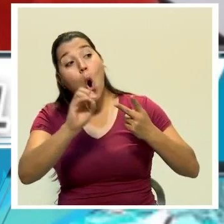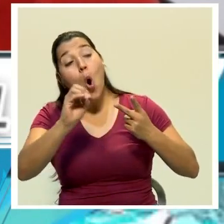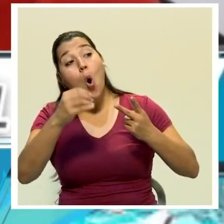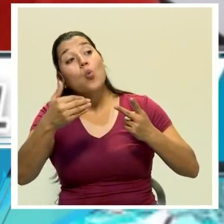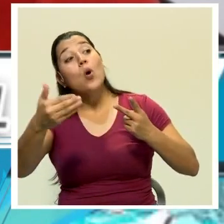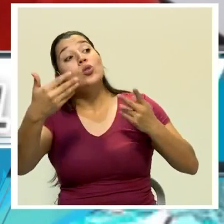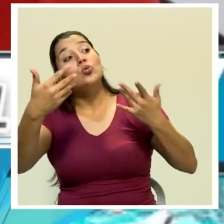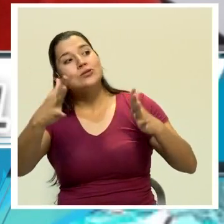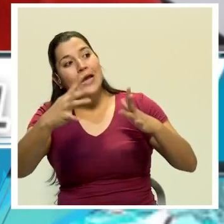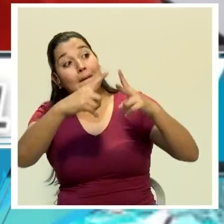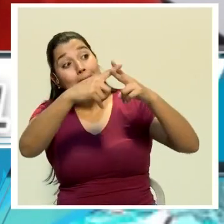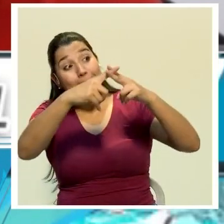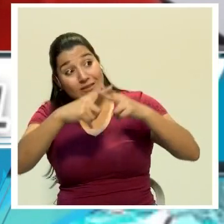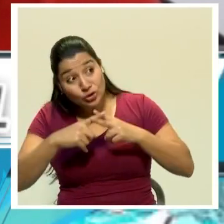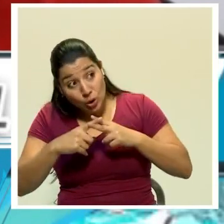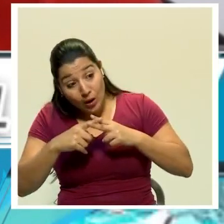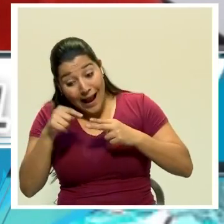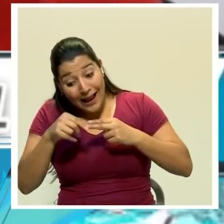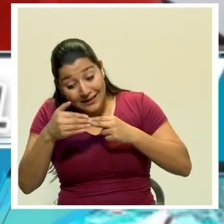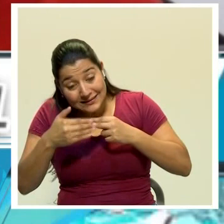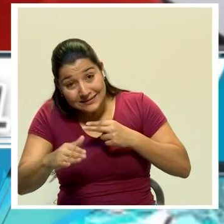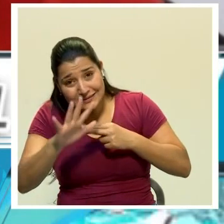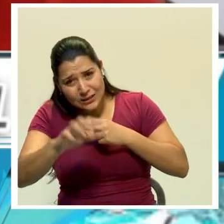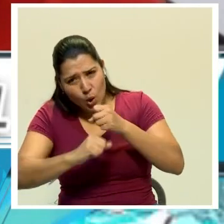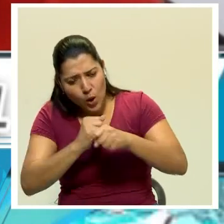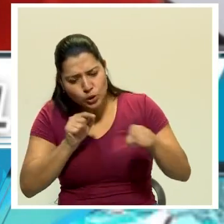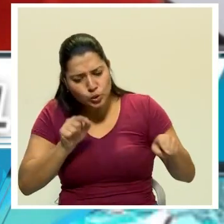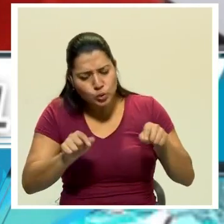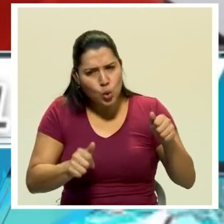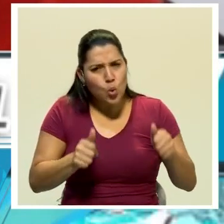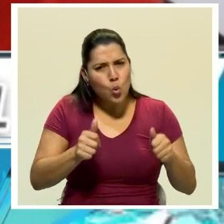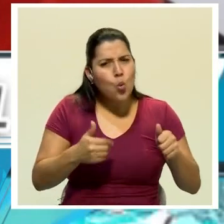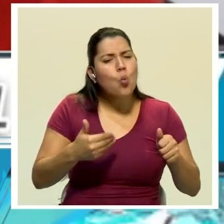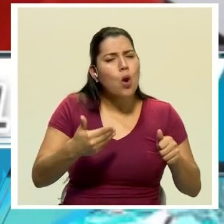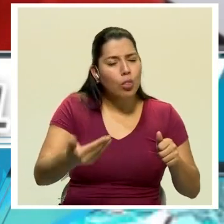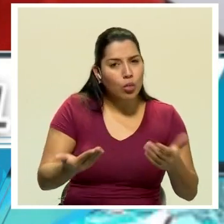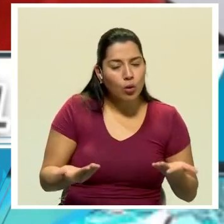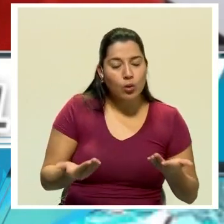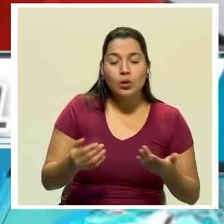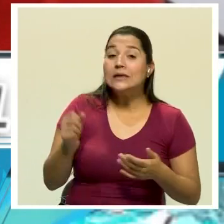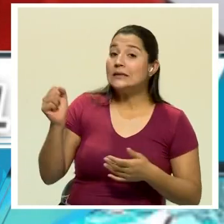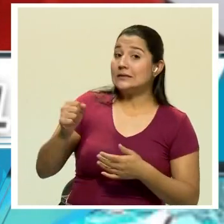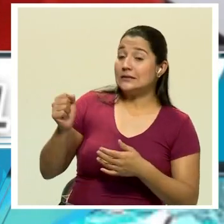se construya la primera línea, usted empieza a pagar,